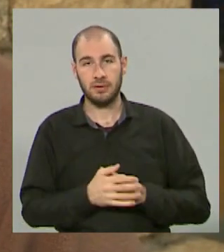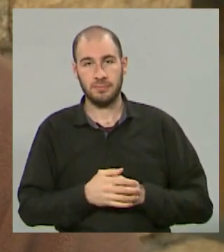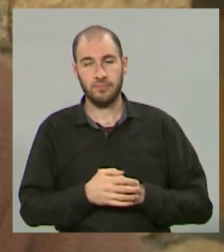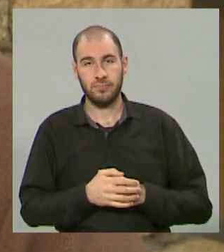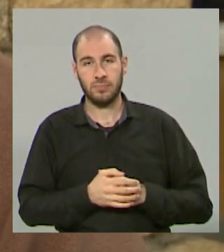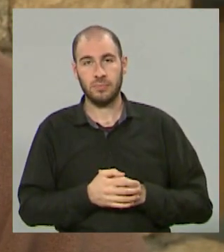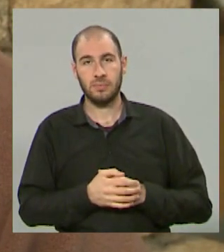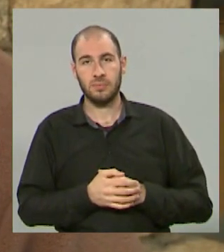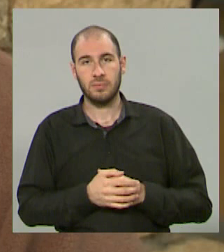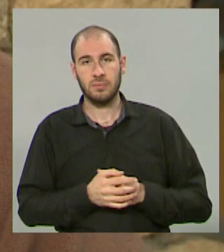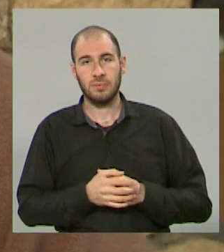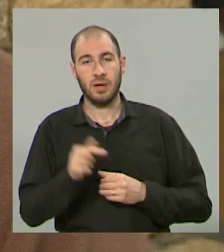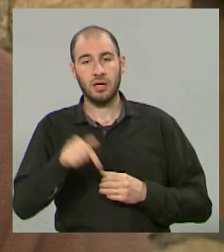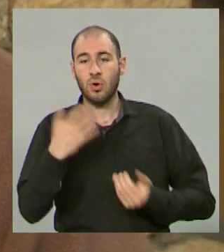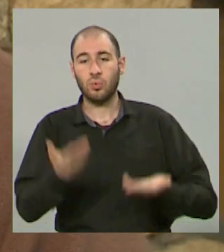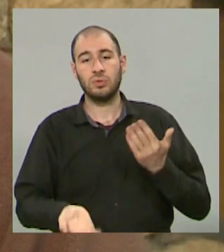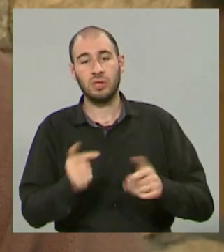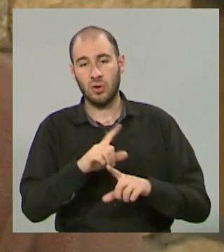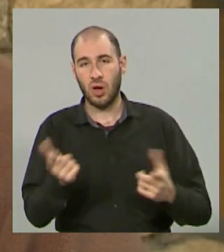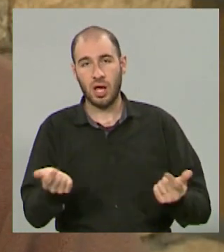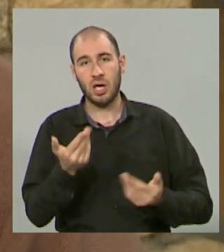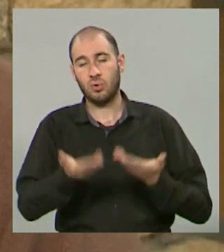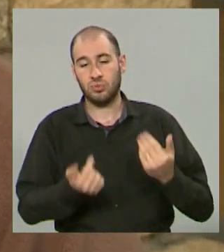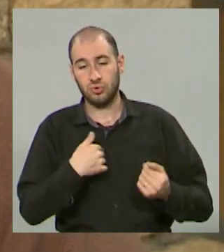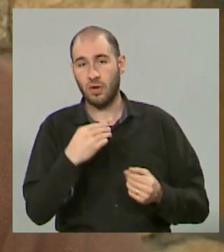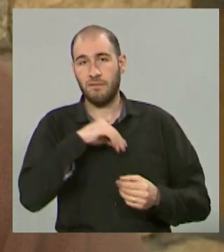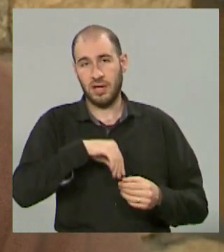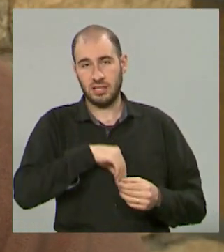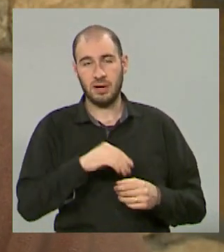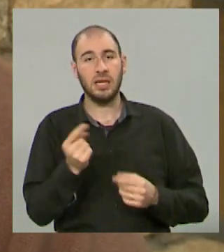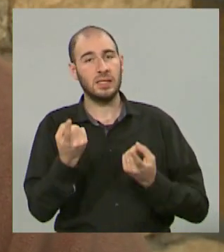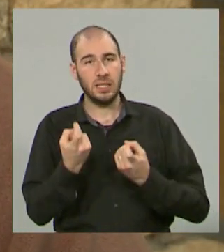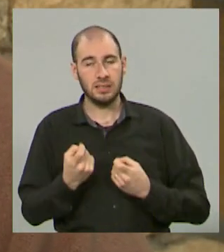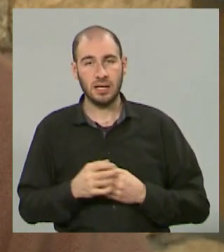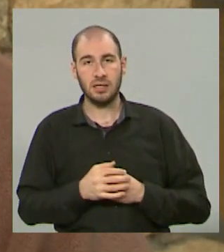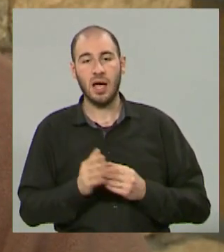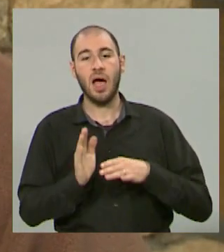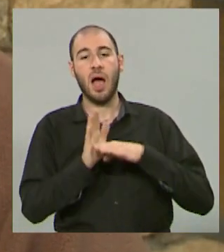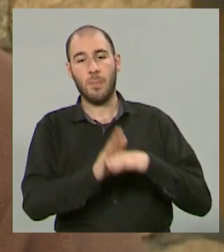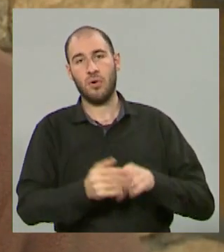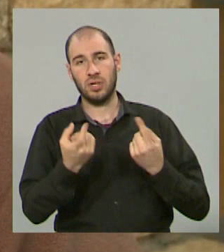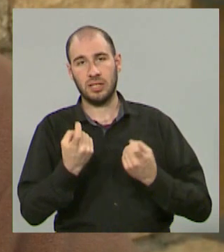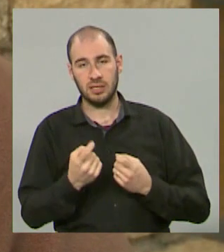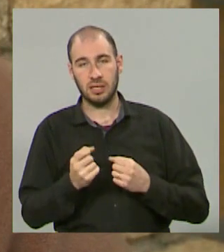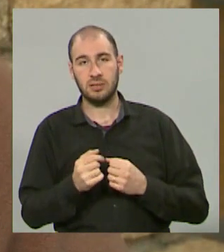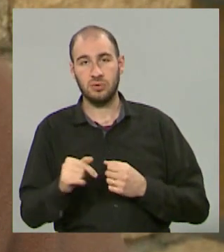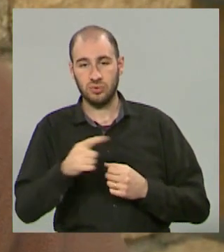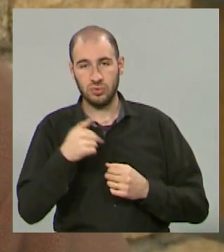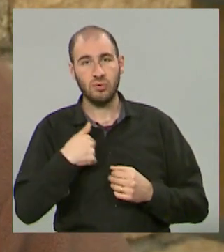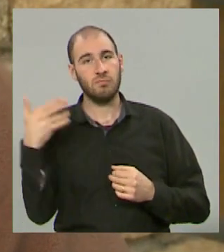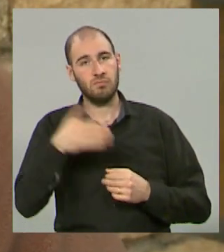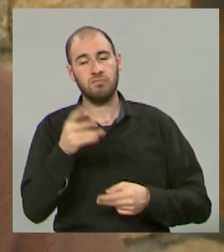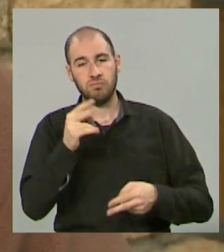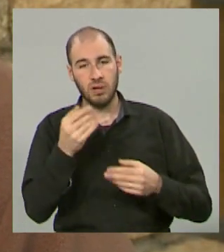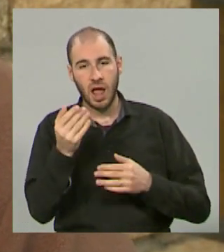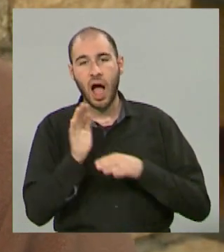ha sido la verdad que injusto para nosotras las víctimas. Necesitamos el apoyo y eso es lo que venimos a